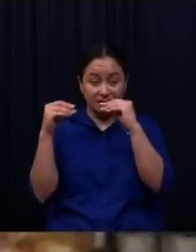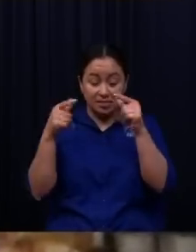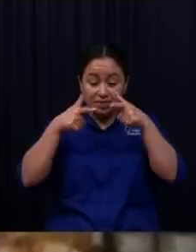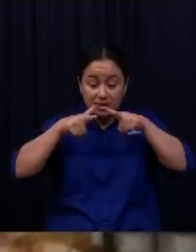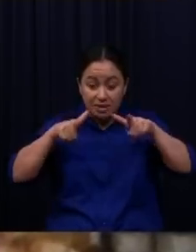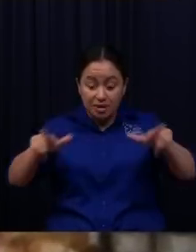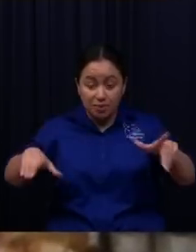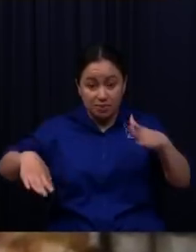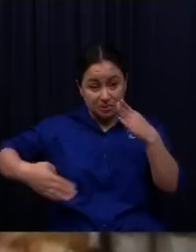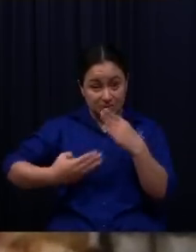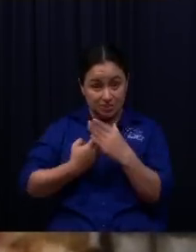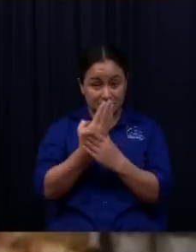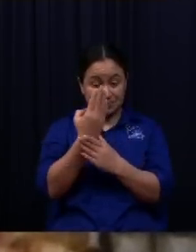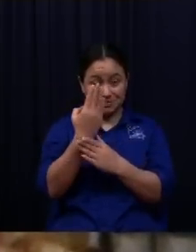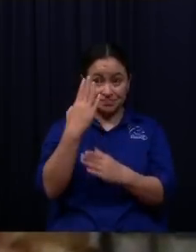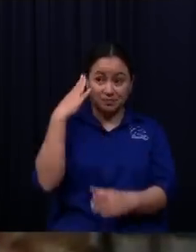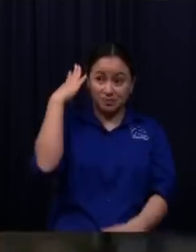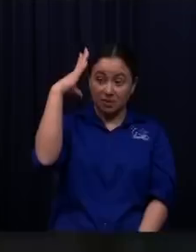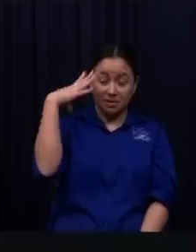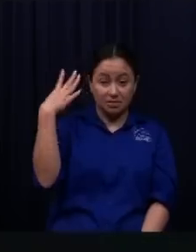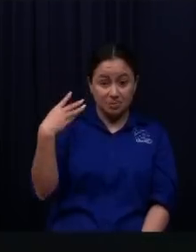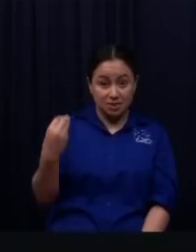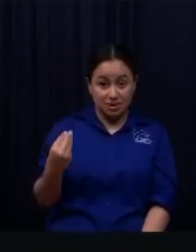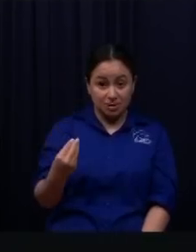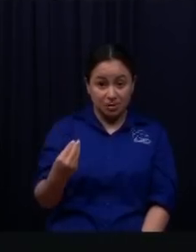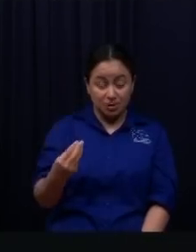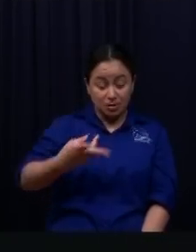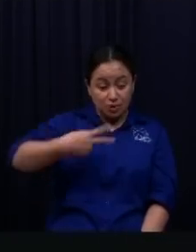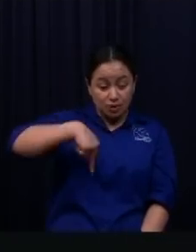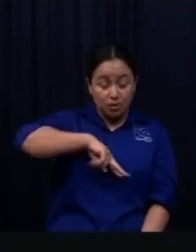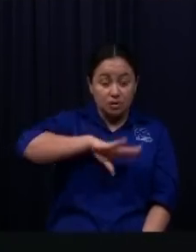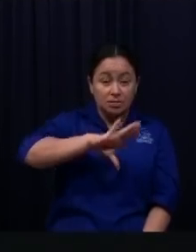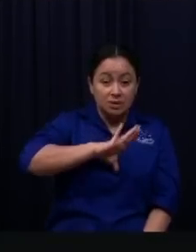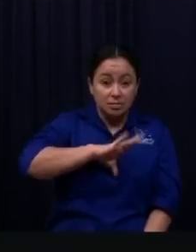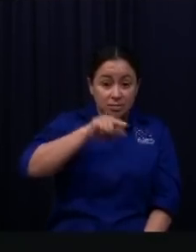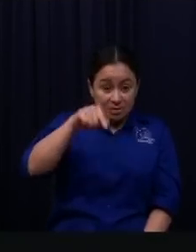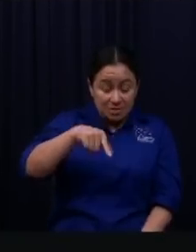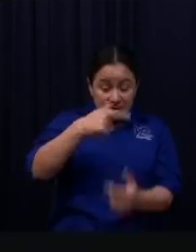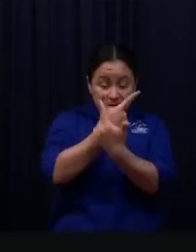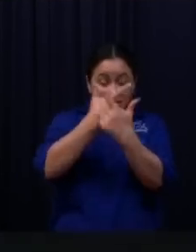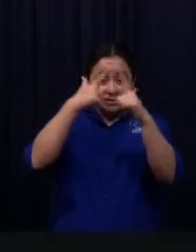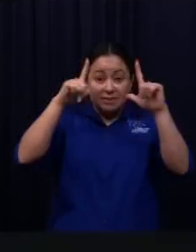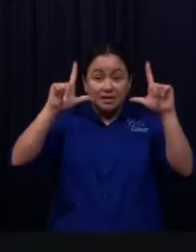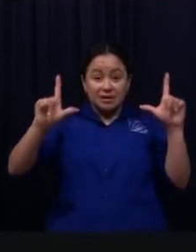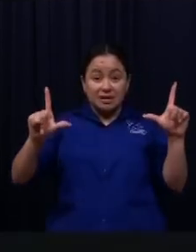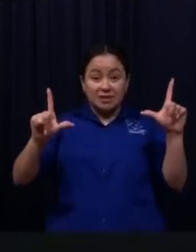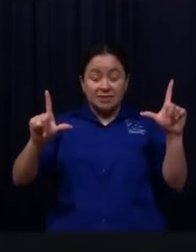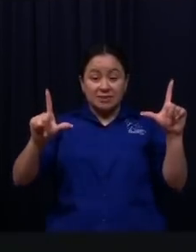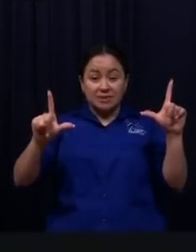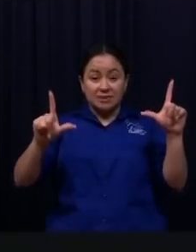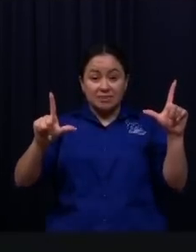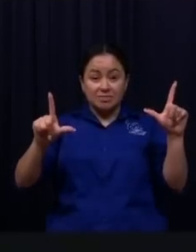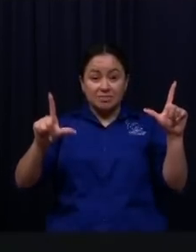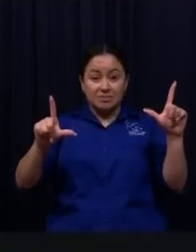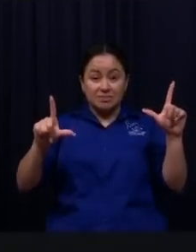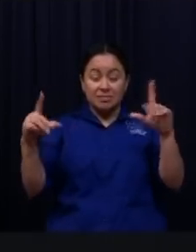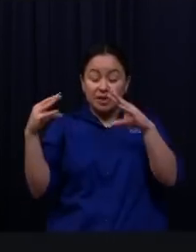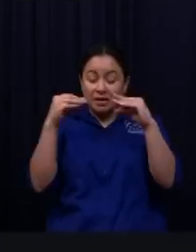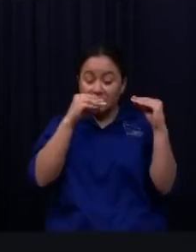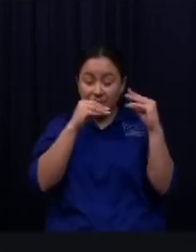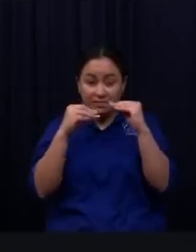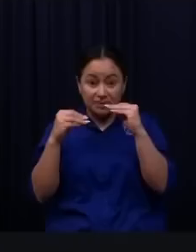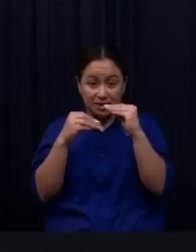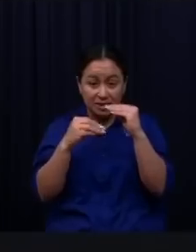Y nosotros tenemos esa libertad para entrar hablando en lenguas y con nuestro